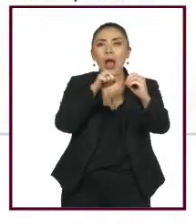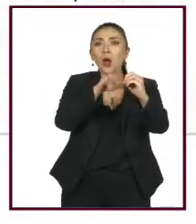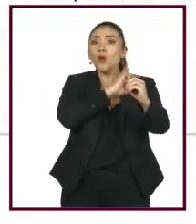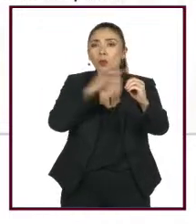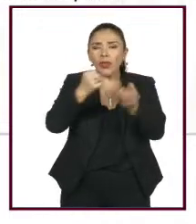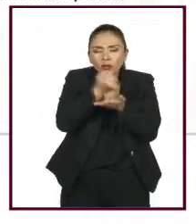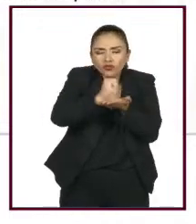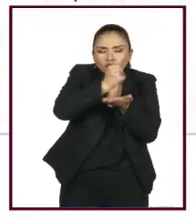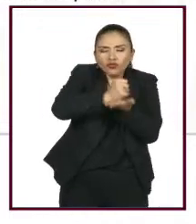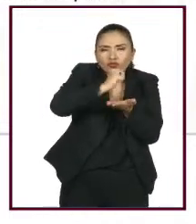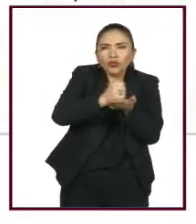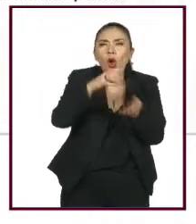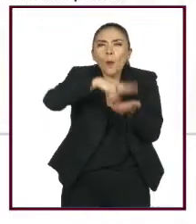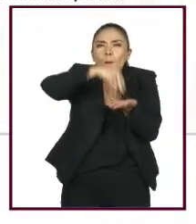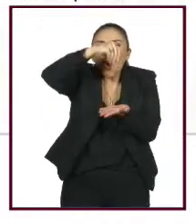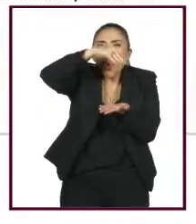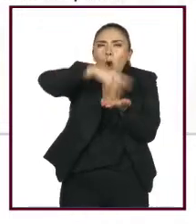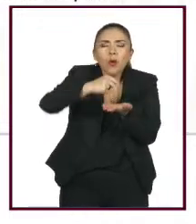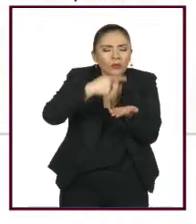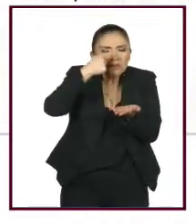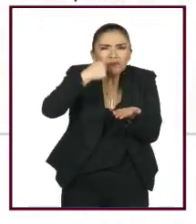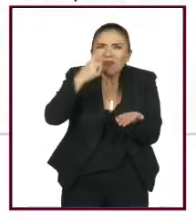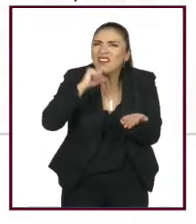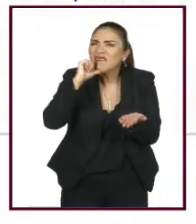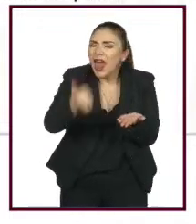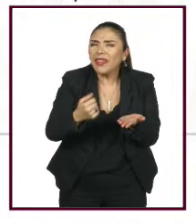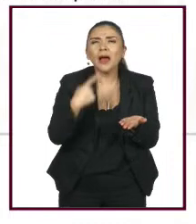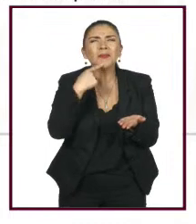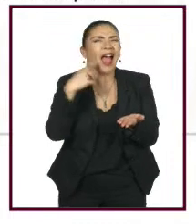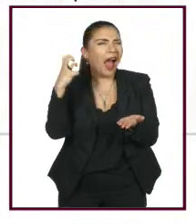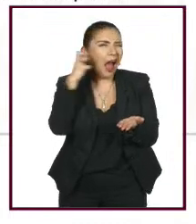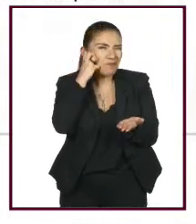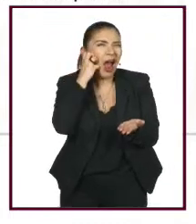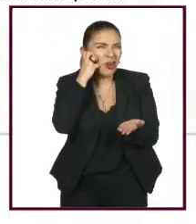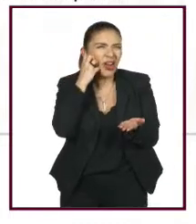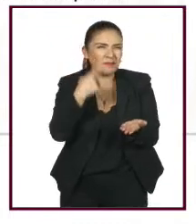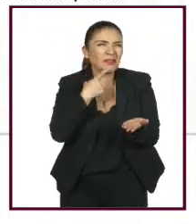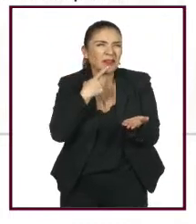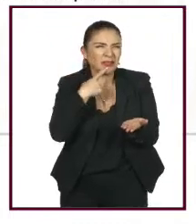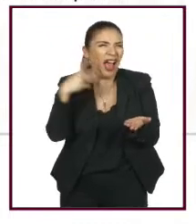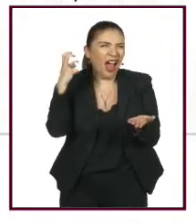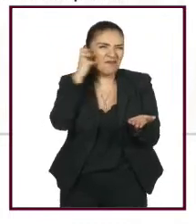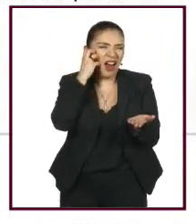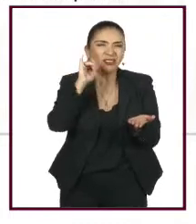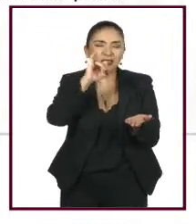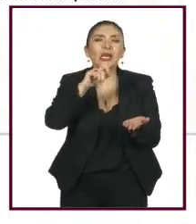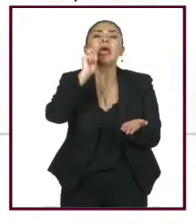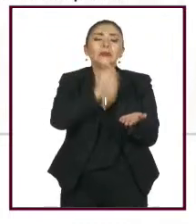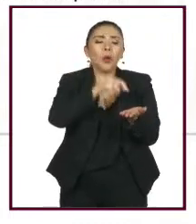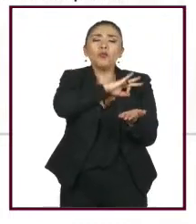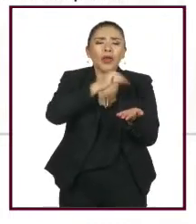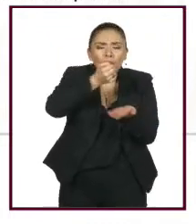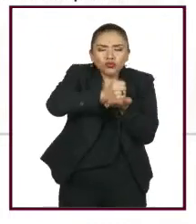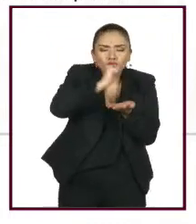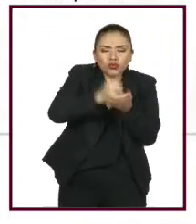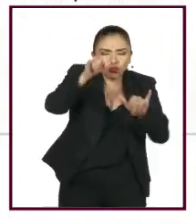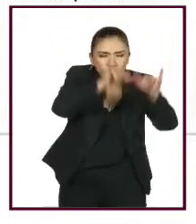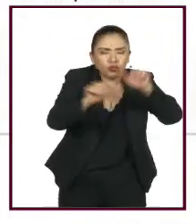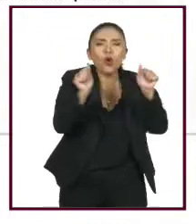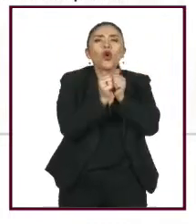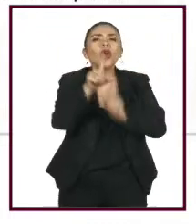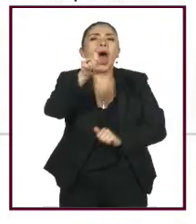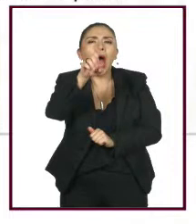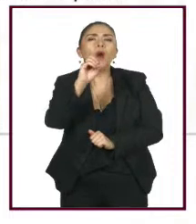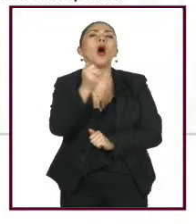disueltas también en forma de polvo que no huele, tiene un sabor amargo y puede ser fácilmente diluido en agua o en